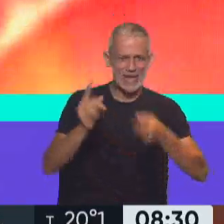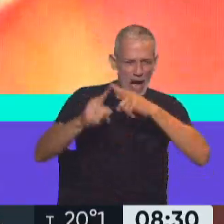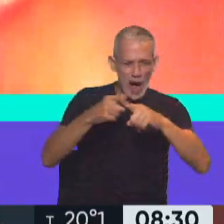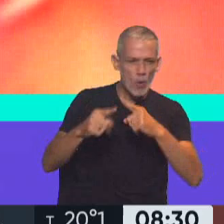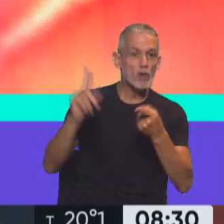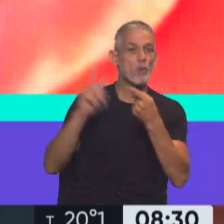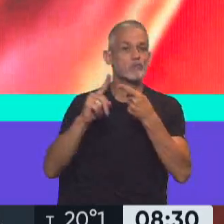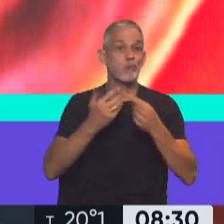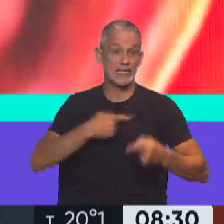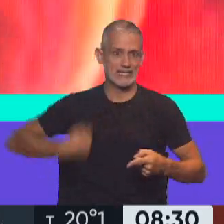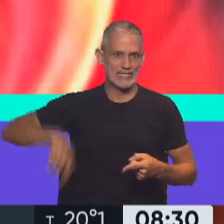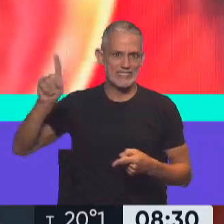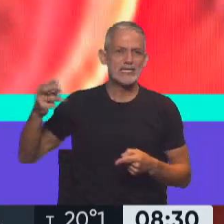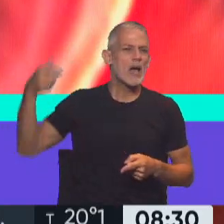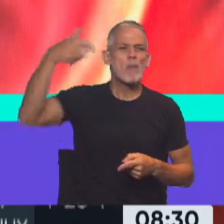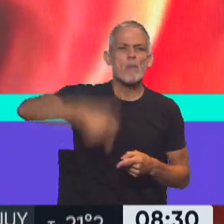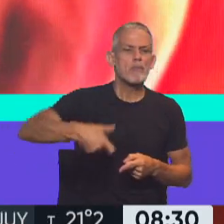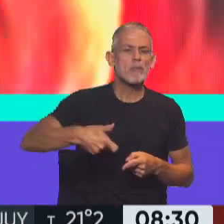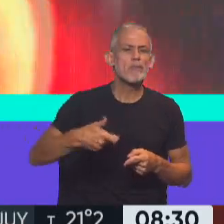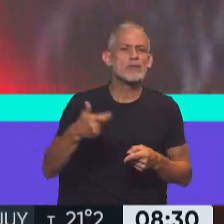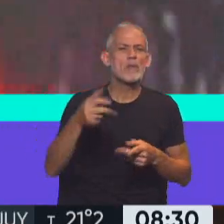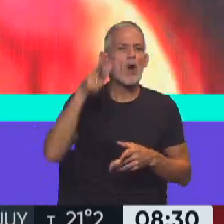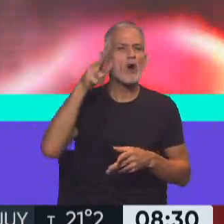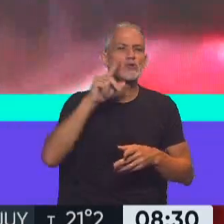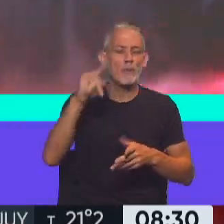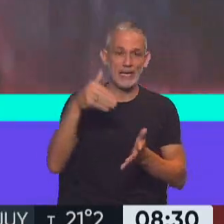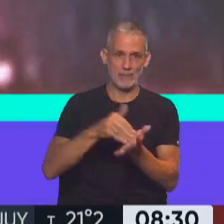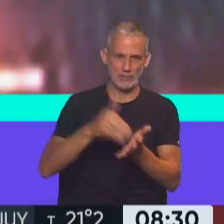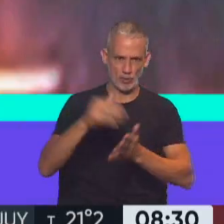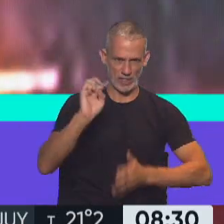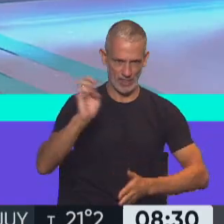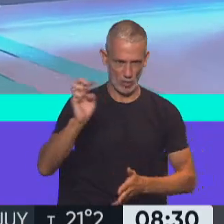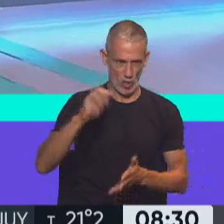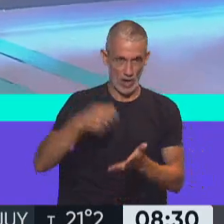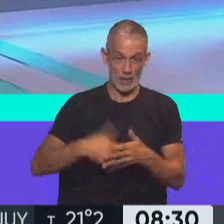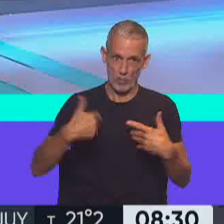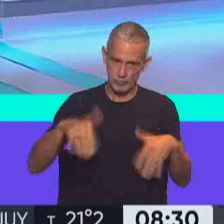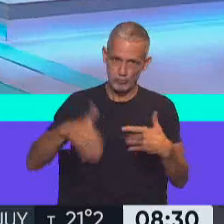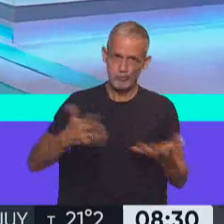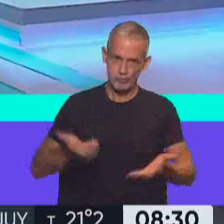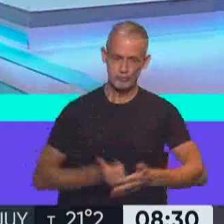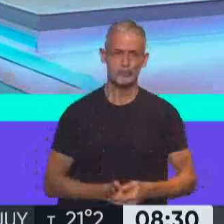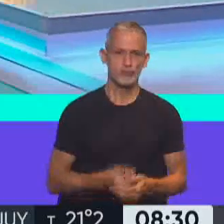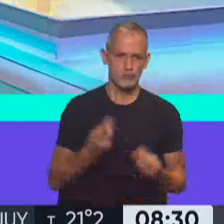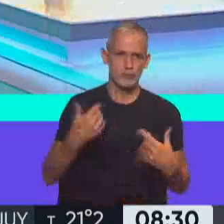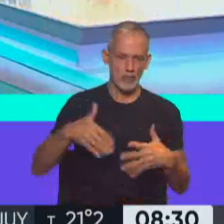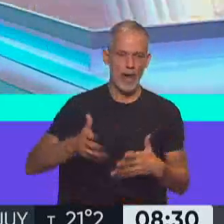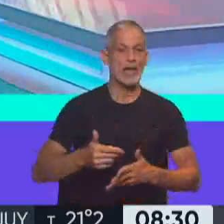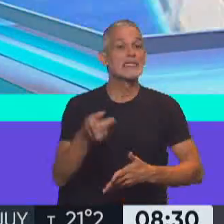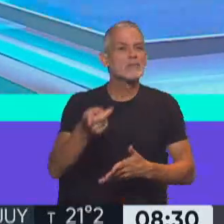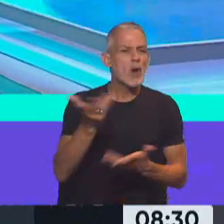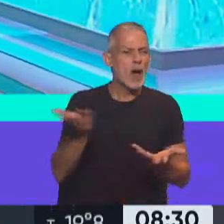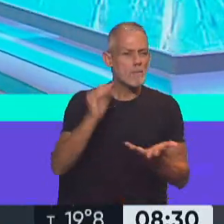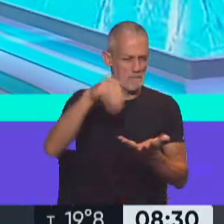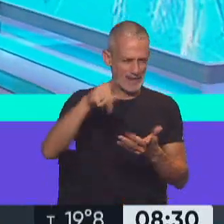china con un financiamiento de más de 8 mil millones de dólares una cifra realmente muy elevada pero hay